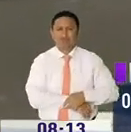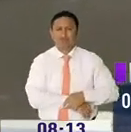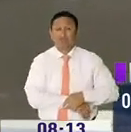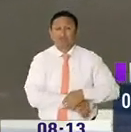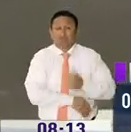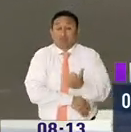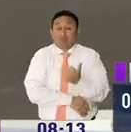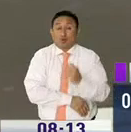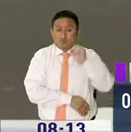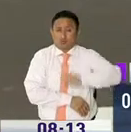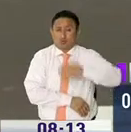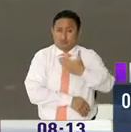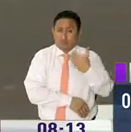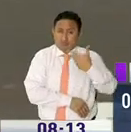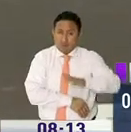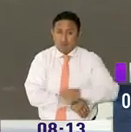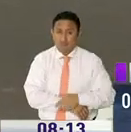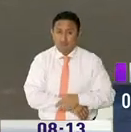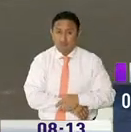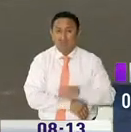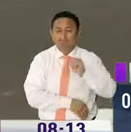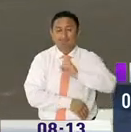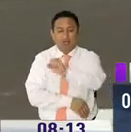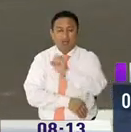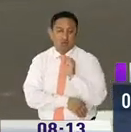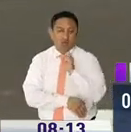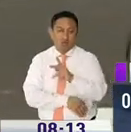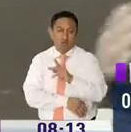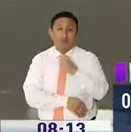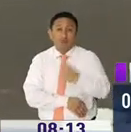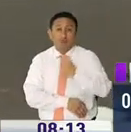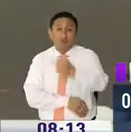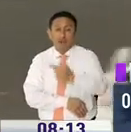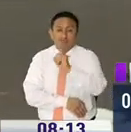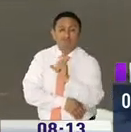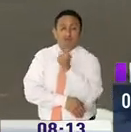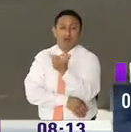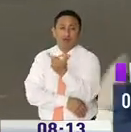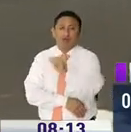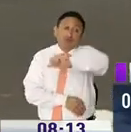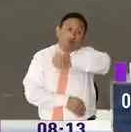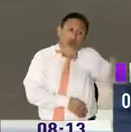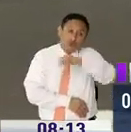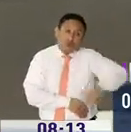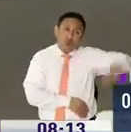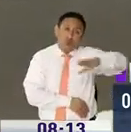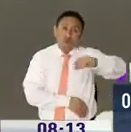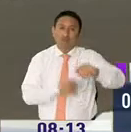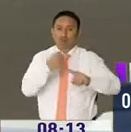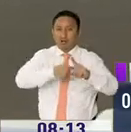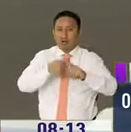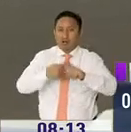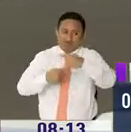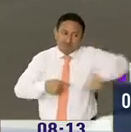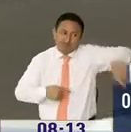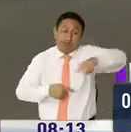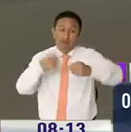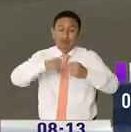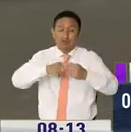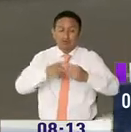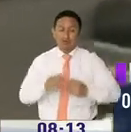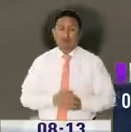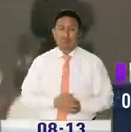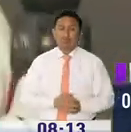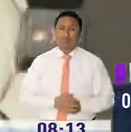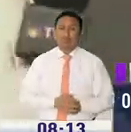en este caso así lo hicimos y vamos también a darles la oportunidad de luego reubicarles en ferias, en plazas, en mercados y hacer de este Quito grande otra